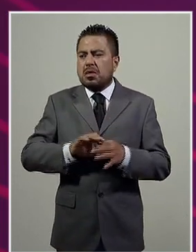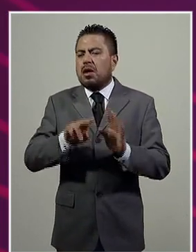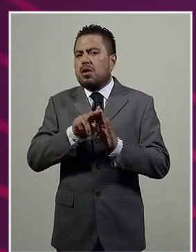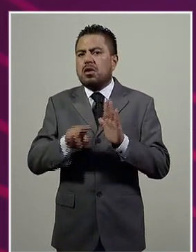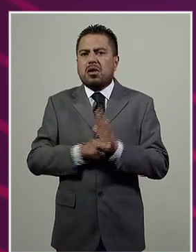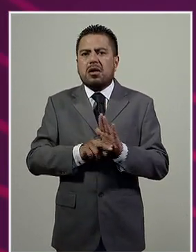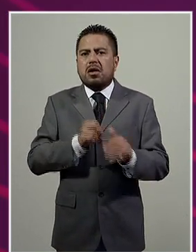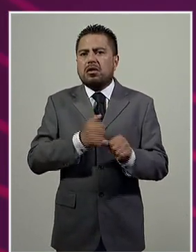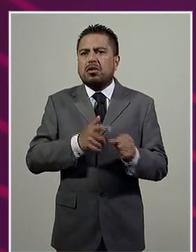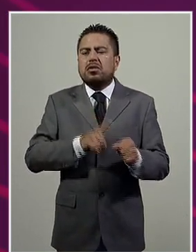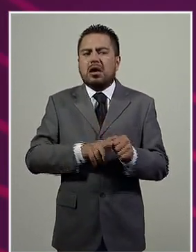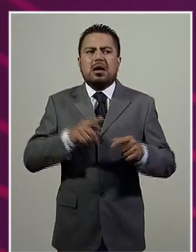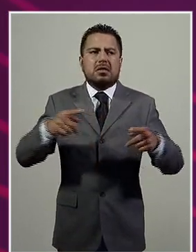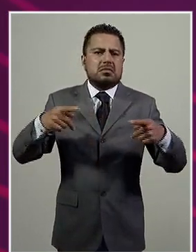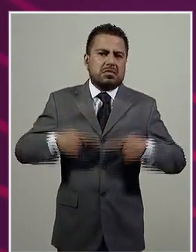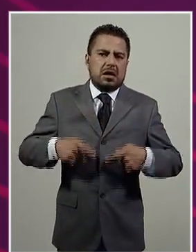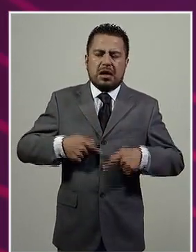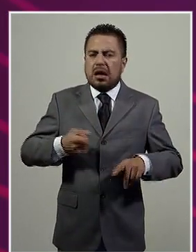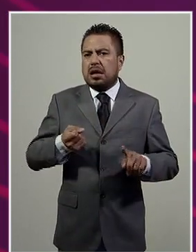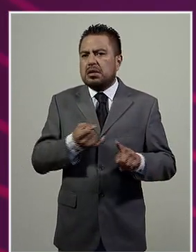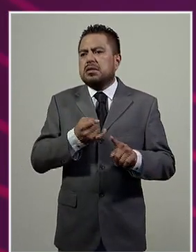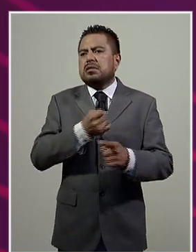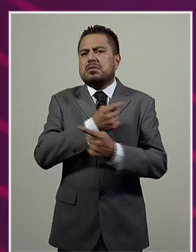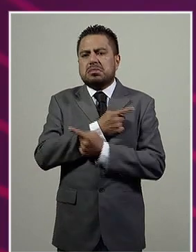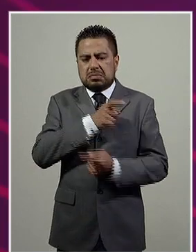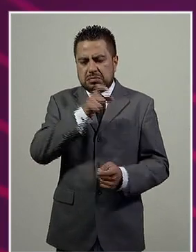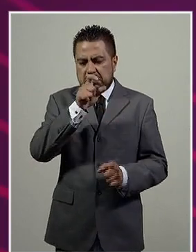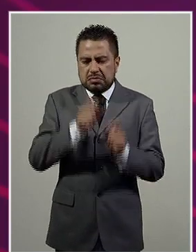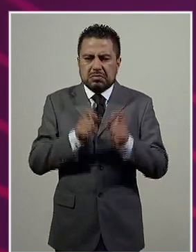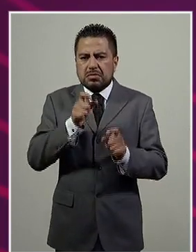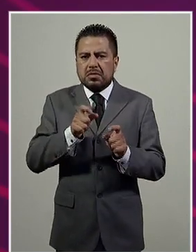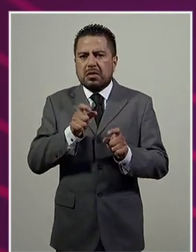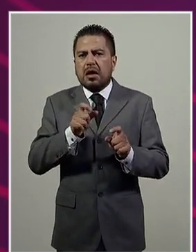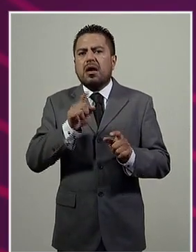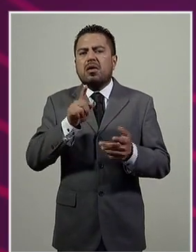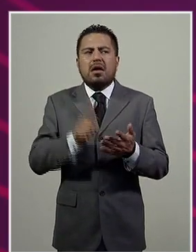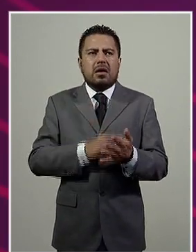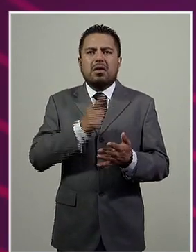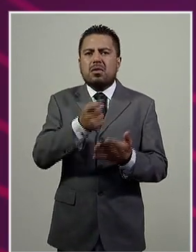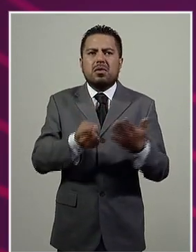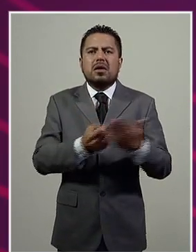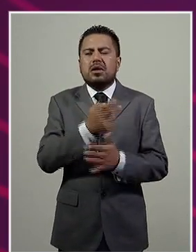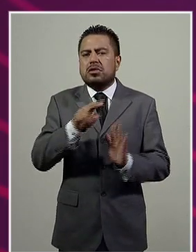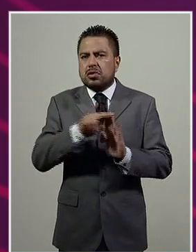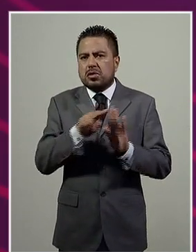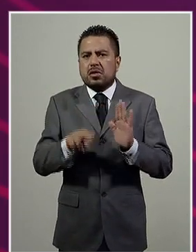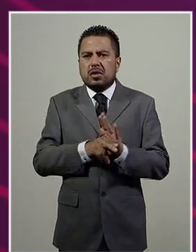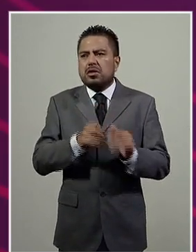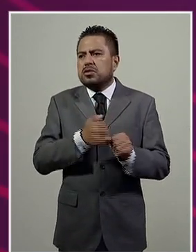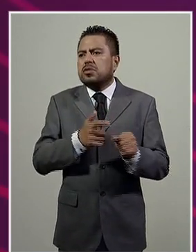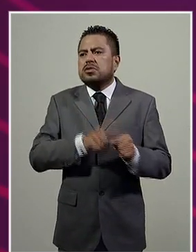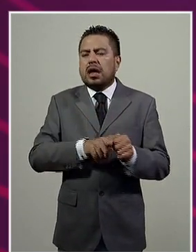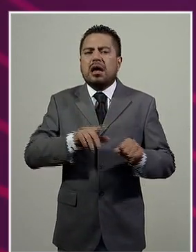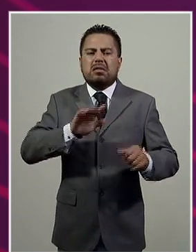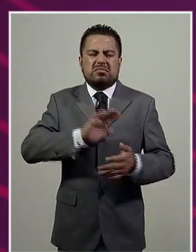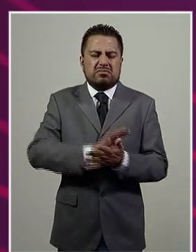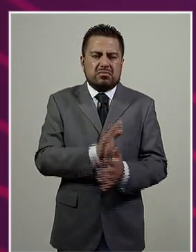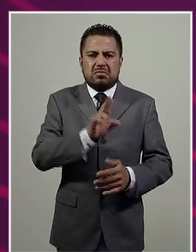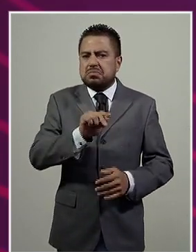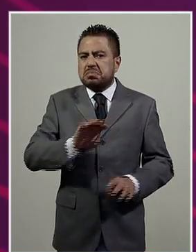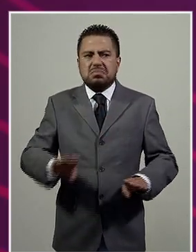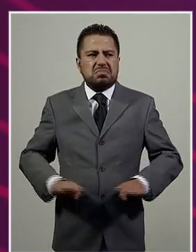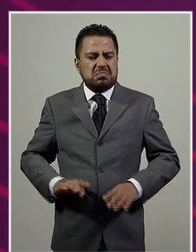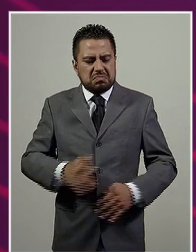social y vestirse de una manera y comportarse de una manera, y una vez que te sales de la norma social, pues eres discriminado porque no te